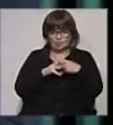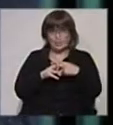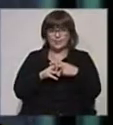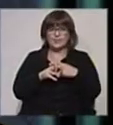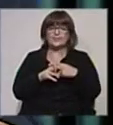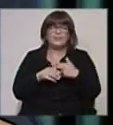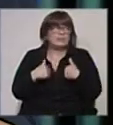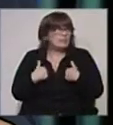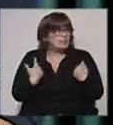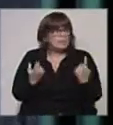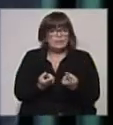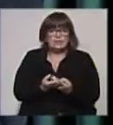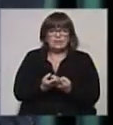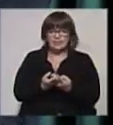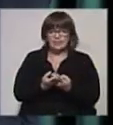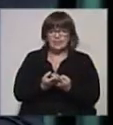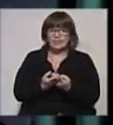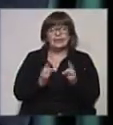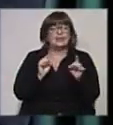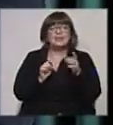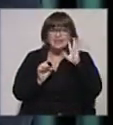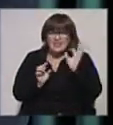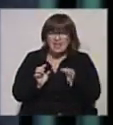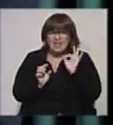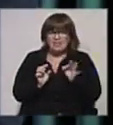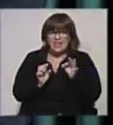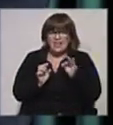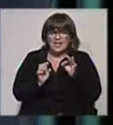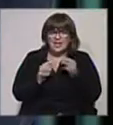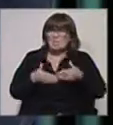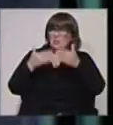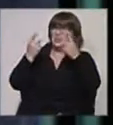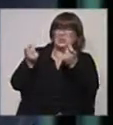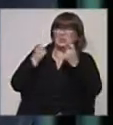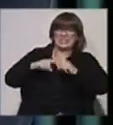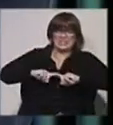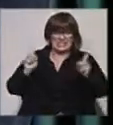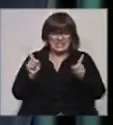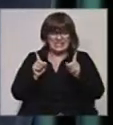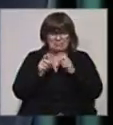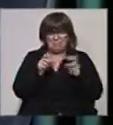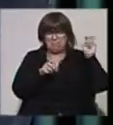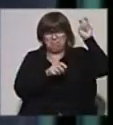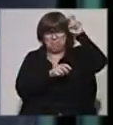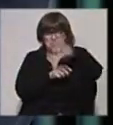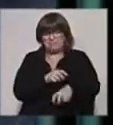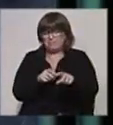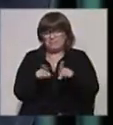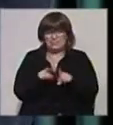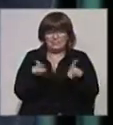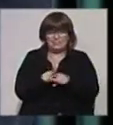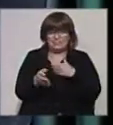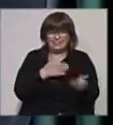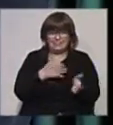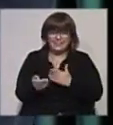para nosotros tenemos claro que no se necesita un muro, que lo van a saltar igual. Lo que sí se necesita es